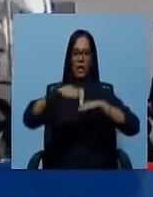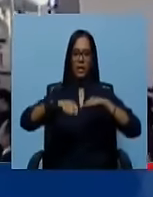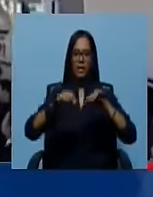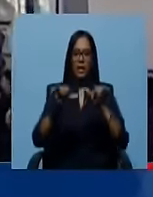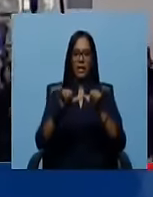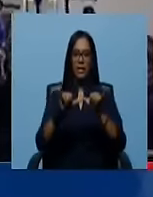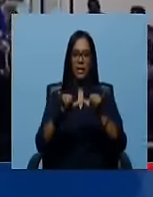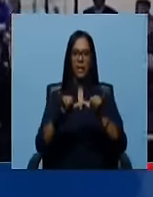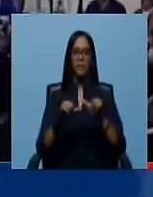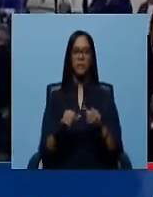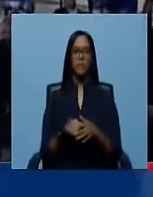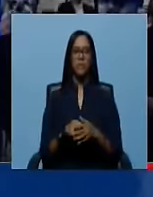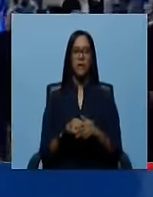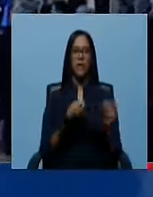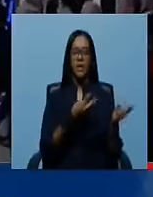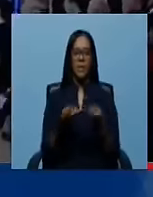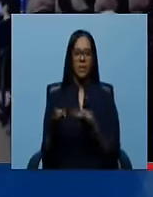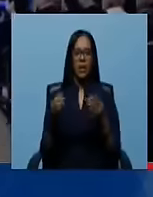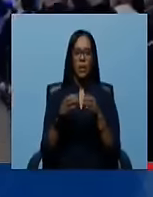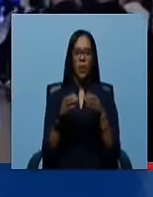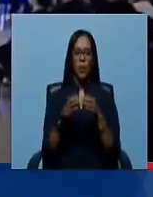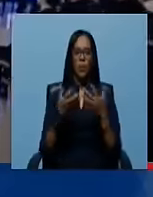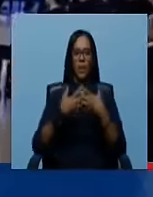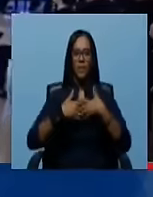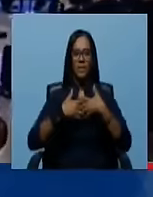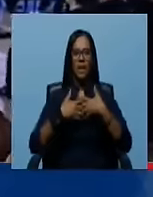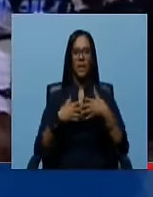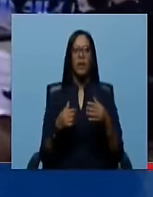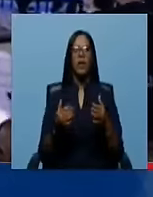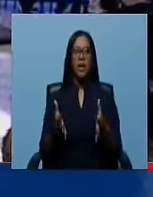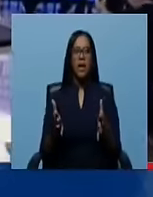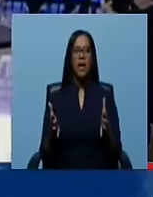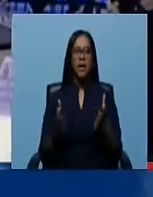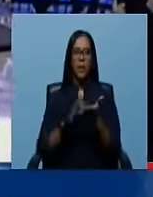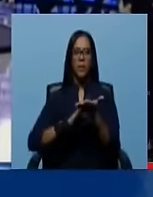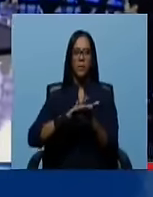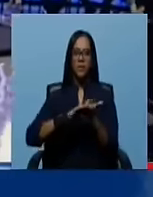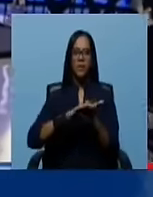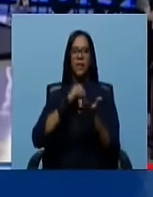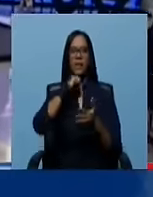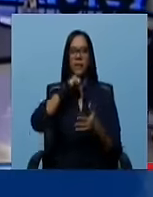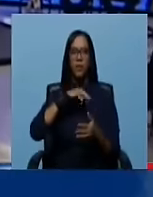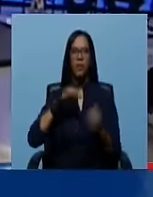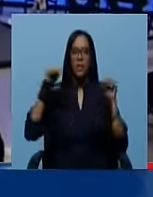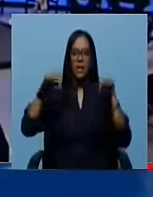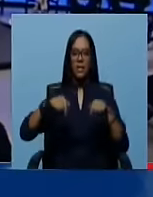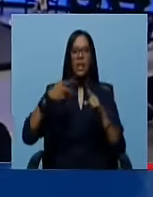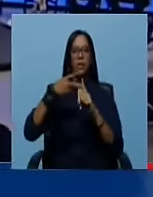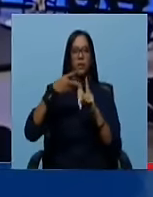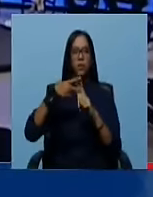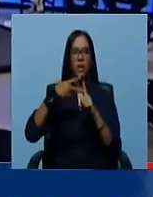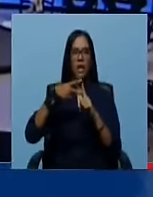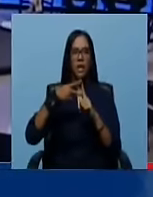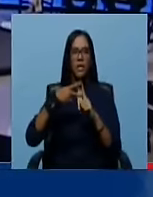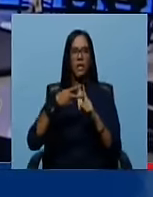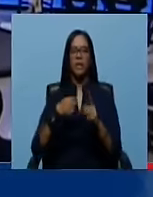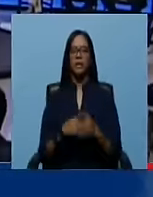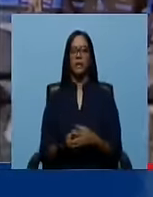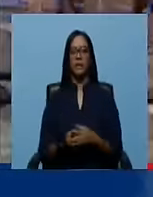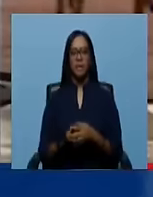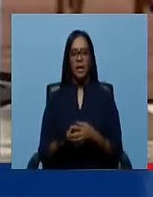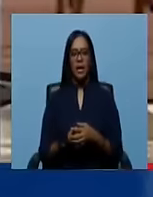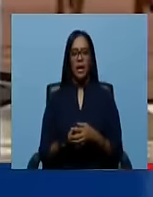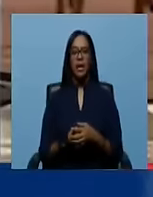ingenieros, invité a un grupo de empresarios y logramos la recuperación histórica de este hotel, emblema